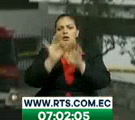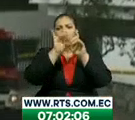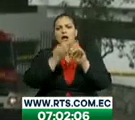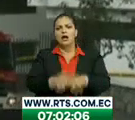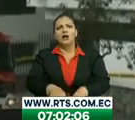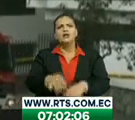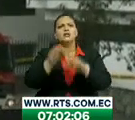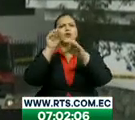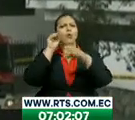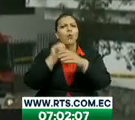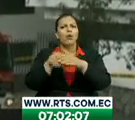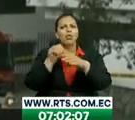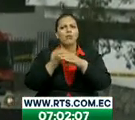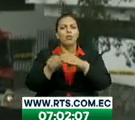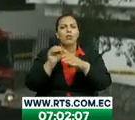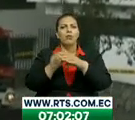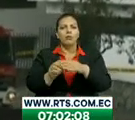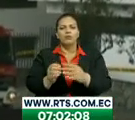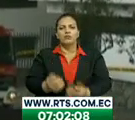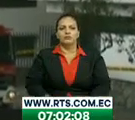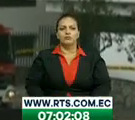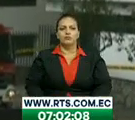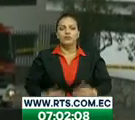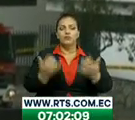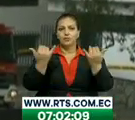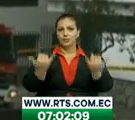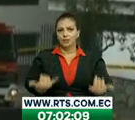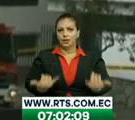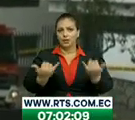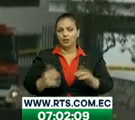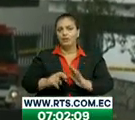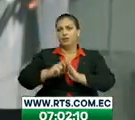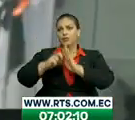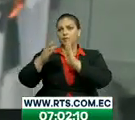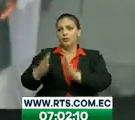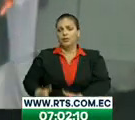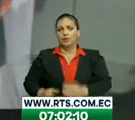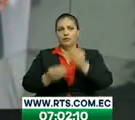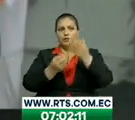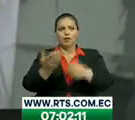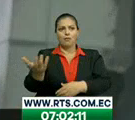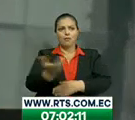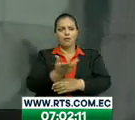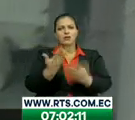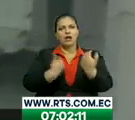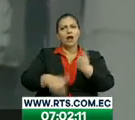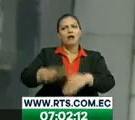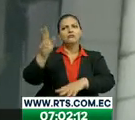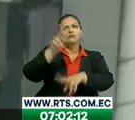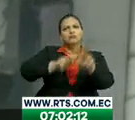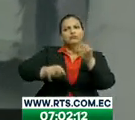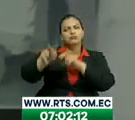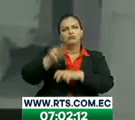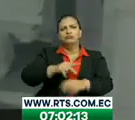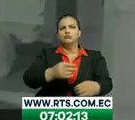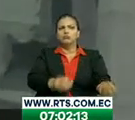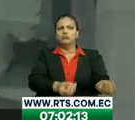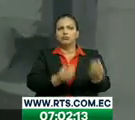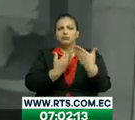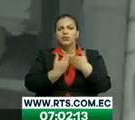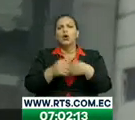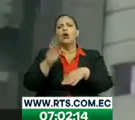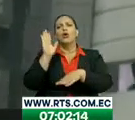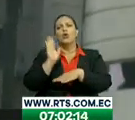A decir del Contralor, existirían dos informes del Cuerpo de Bomberos. Uno, donde se menciona que el incendio habría